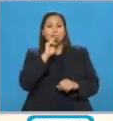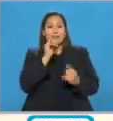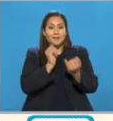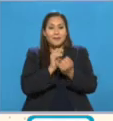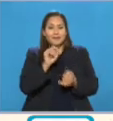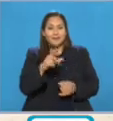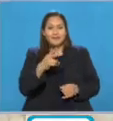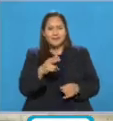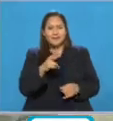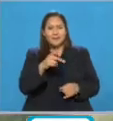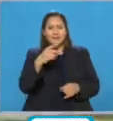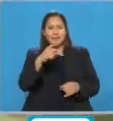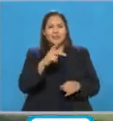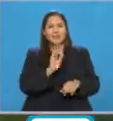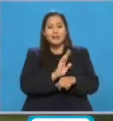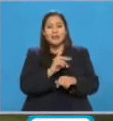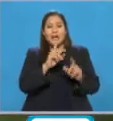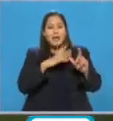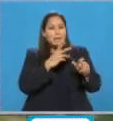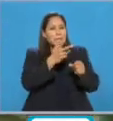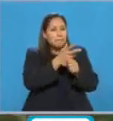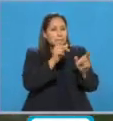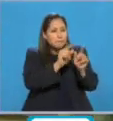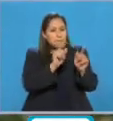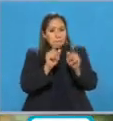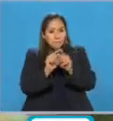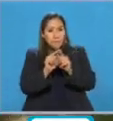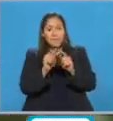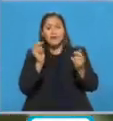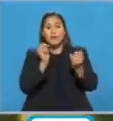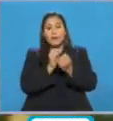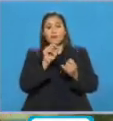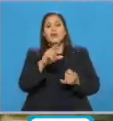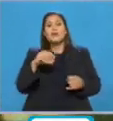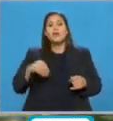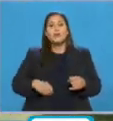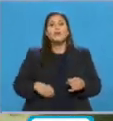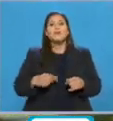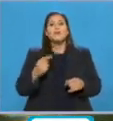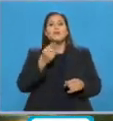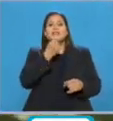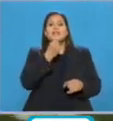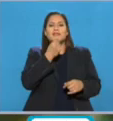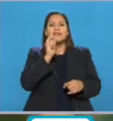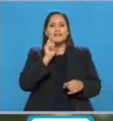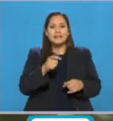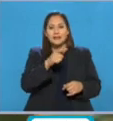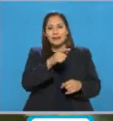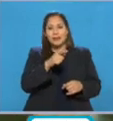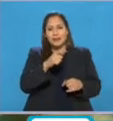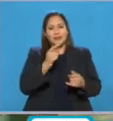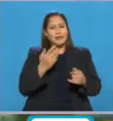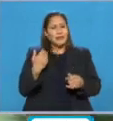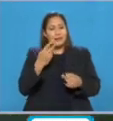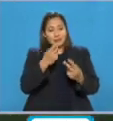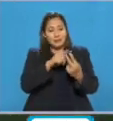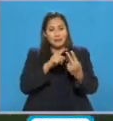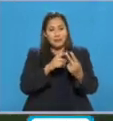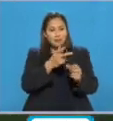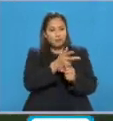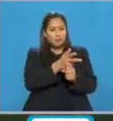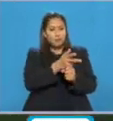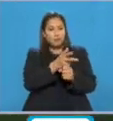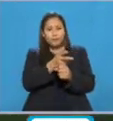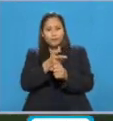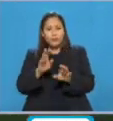Sí. fragmentos donde Ahí está el puesto, multifamiliar. claro. Y la de qué culpa tiene el niño está muy reciente. Claro. Sí, también. Son todos los pasillos del Sí,